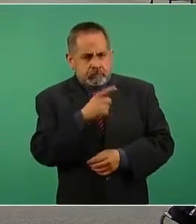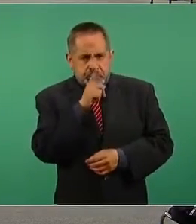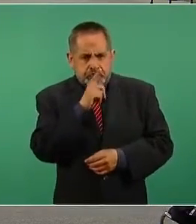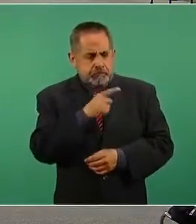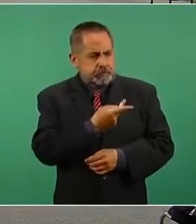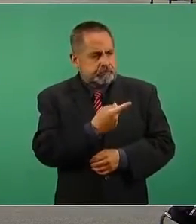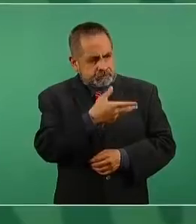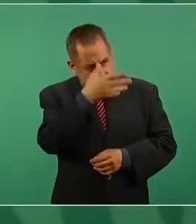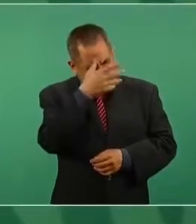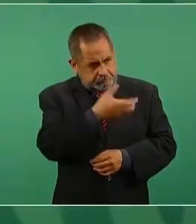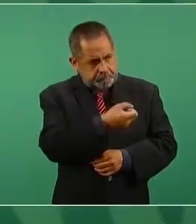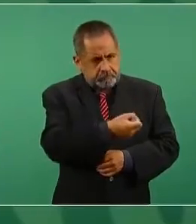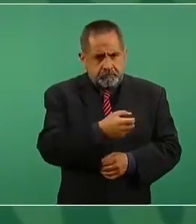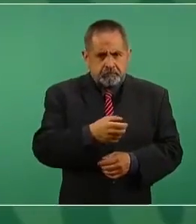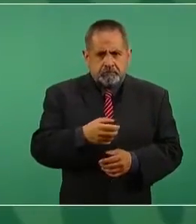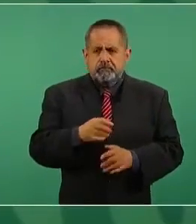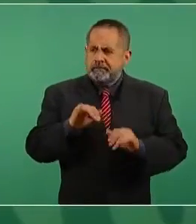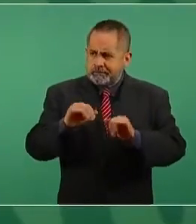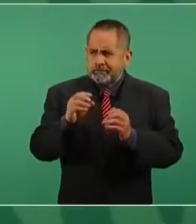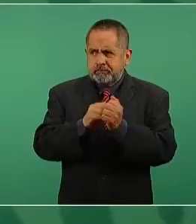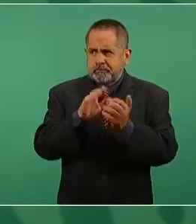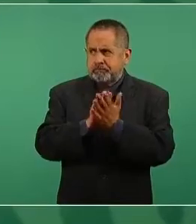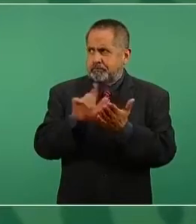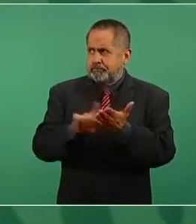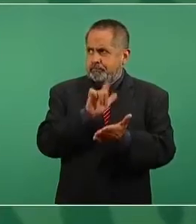Sí, pero legal.